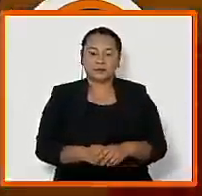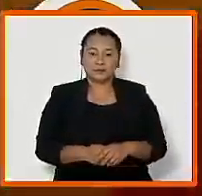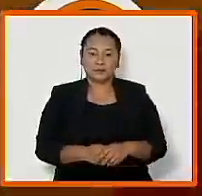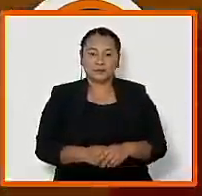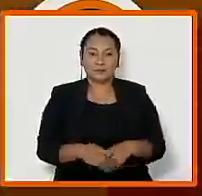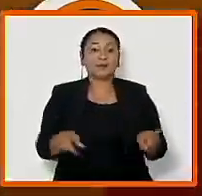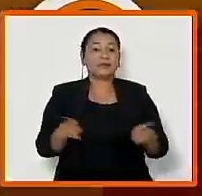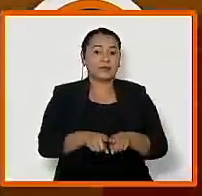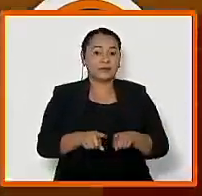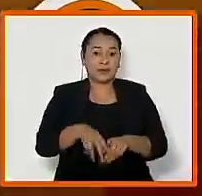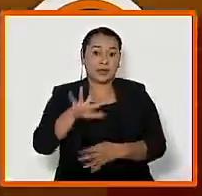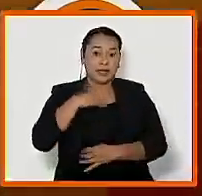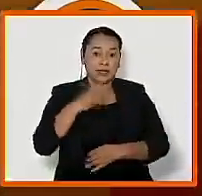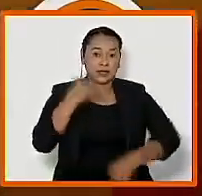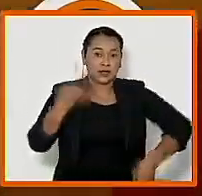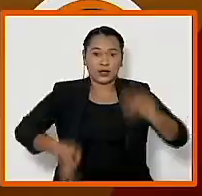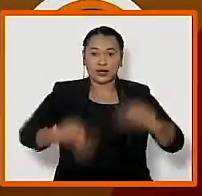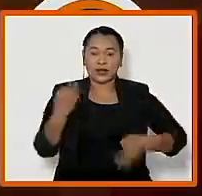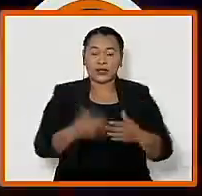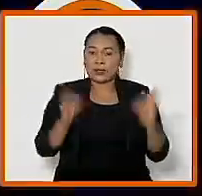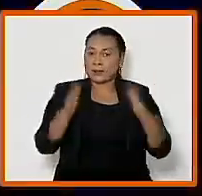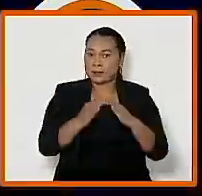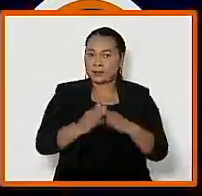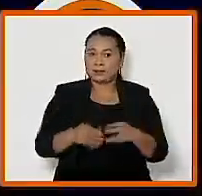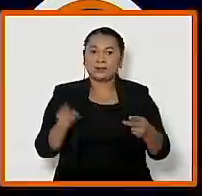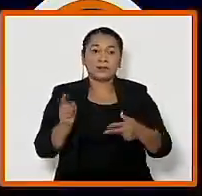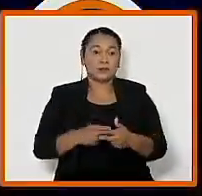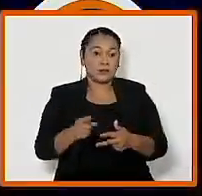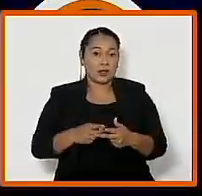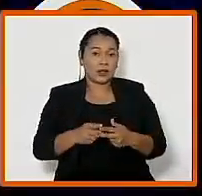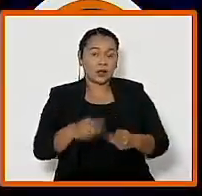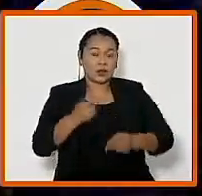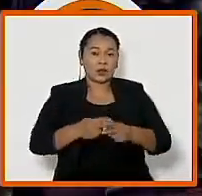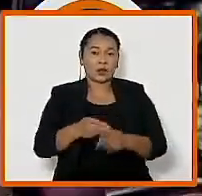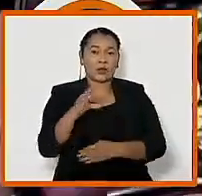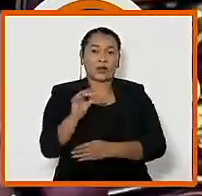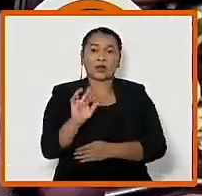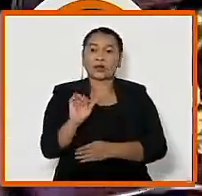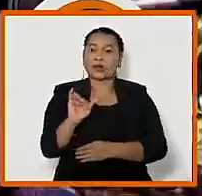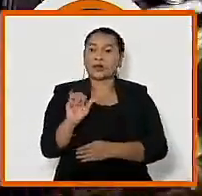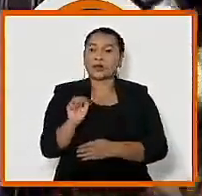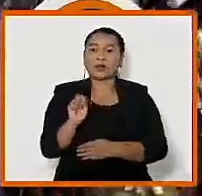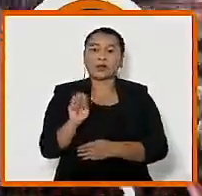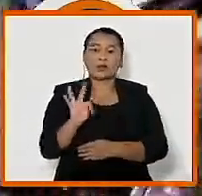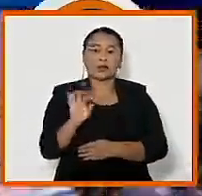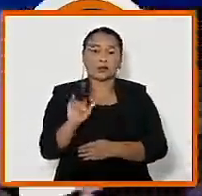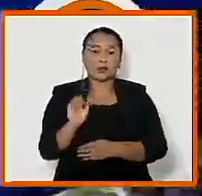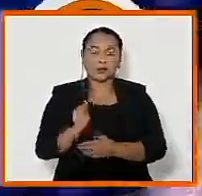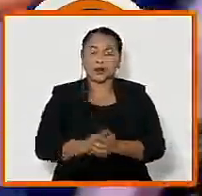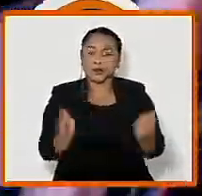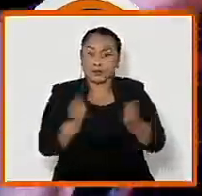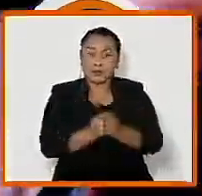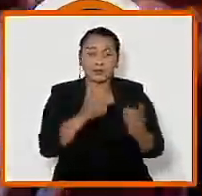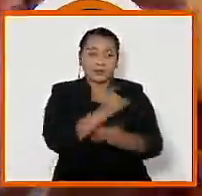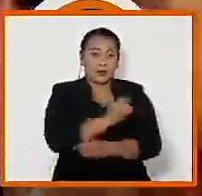También la alegría visitó la casa de Cristian, un jovencito de 15 años que nació con una discapacidad en sus